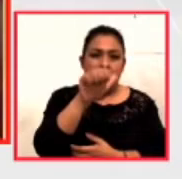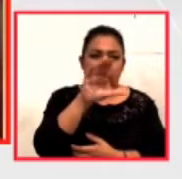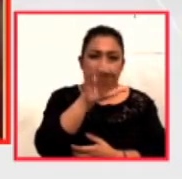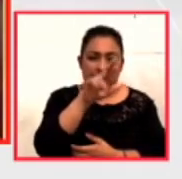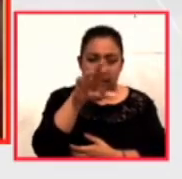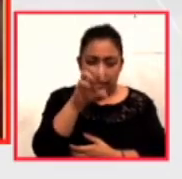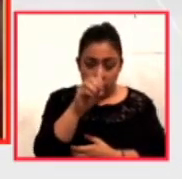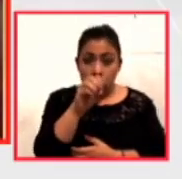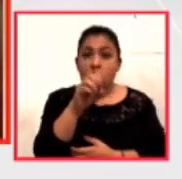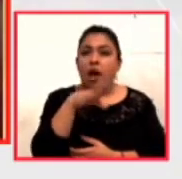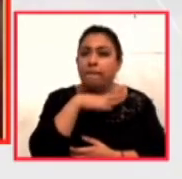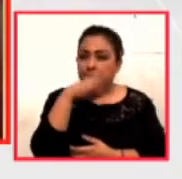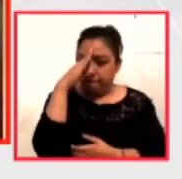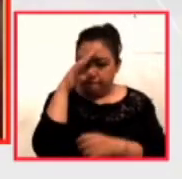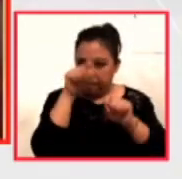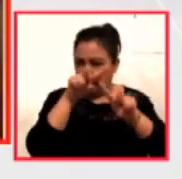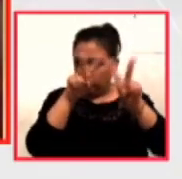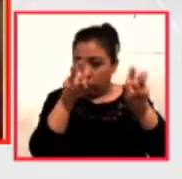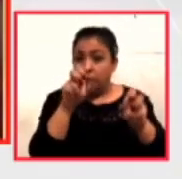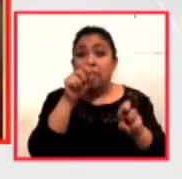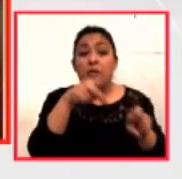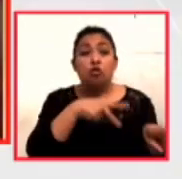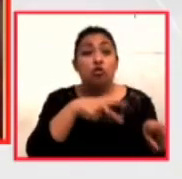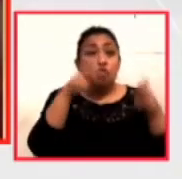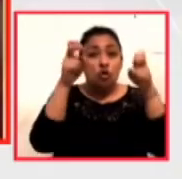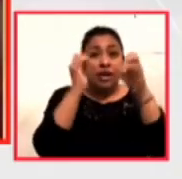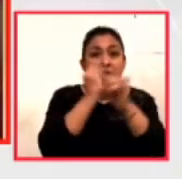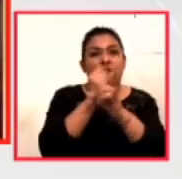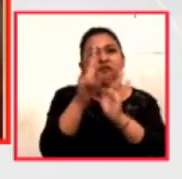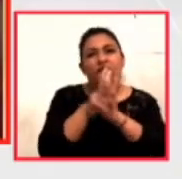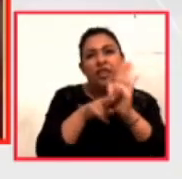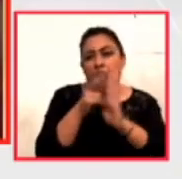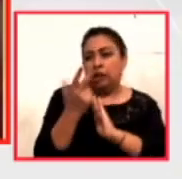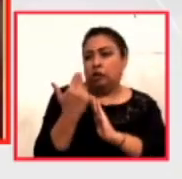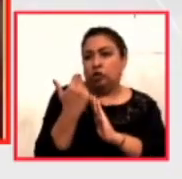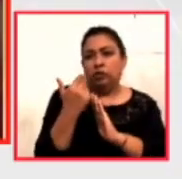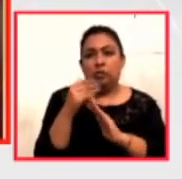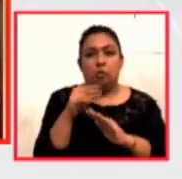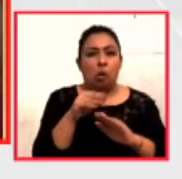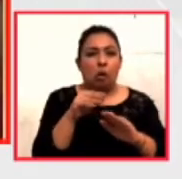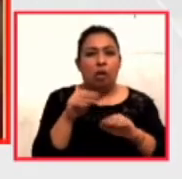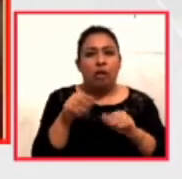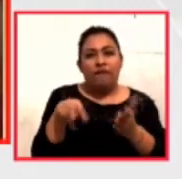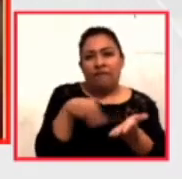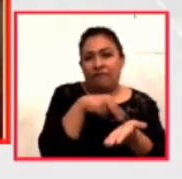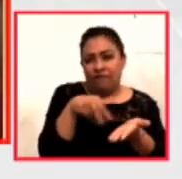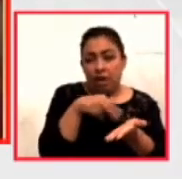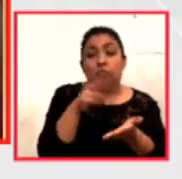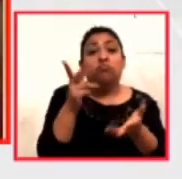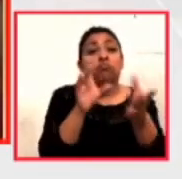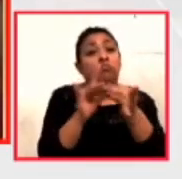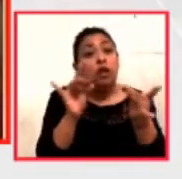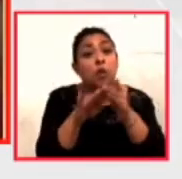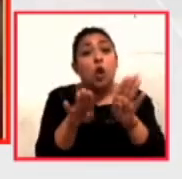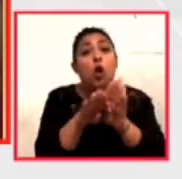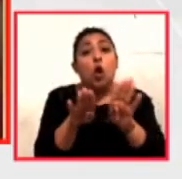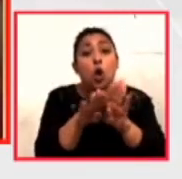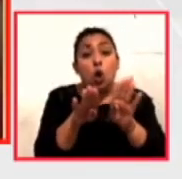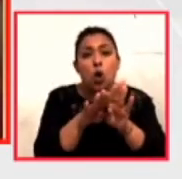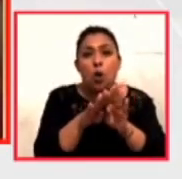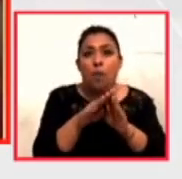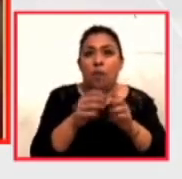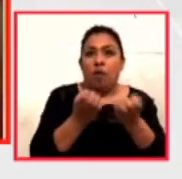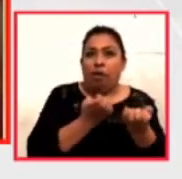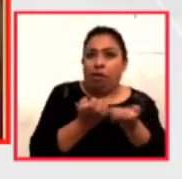también ha montado en su plataforma varios videos de sus recientes coreografías y nos platica cómo va su acondicionamiento